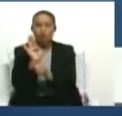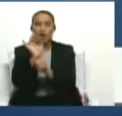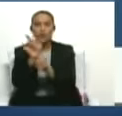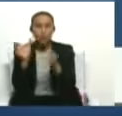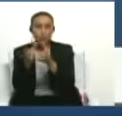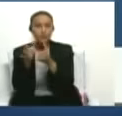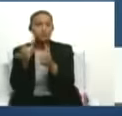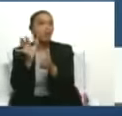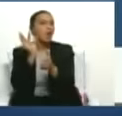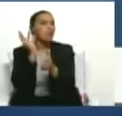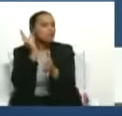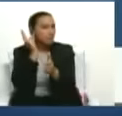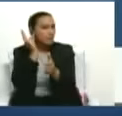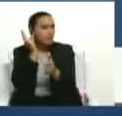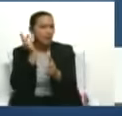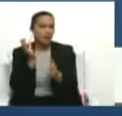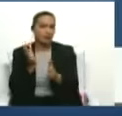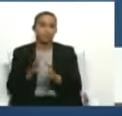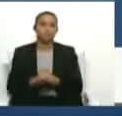bueno destacar